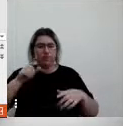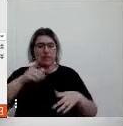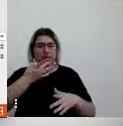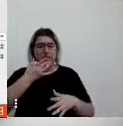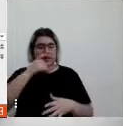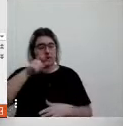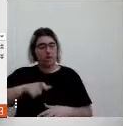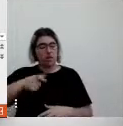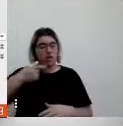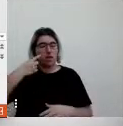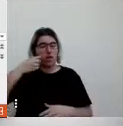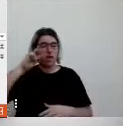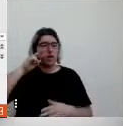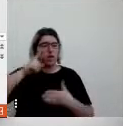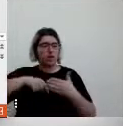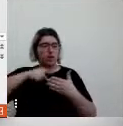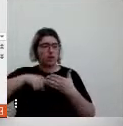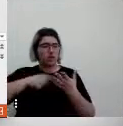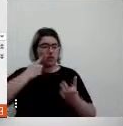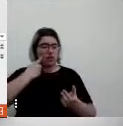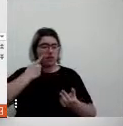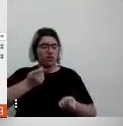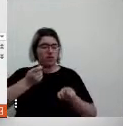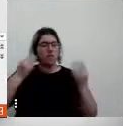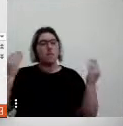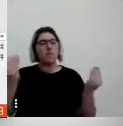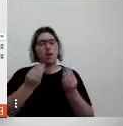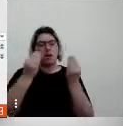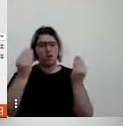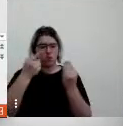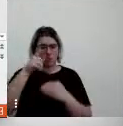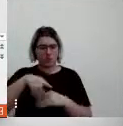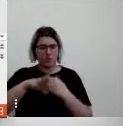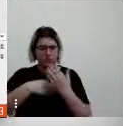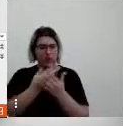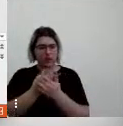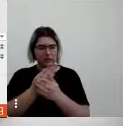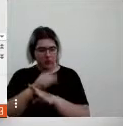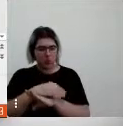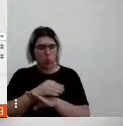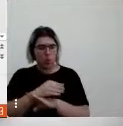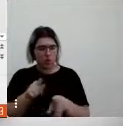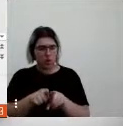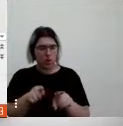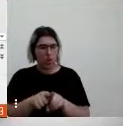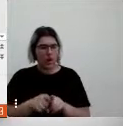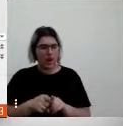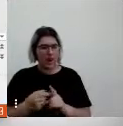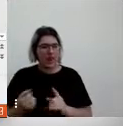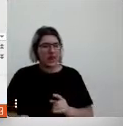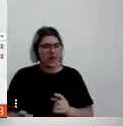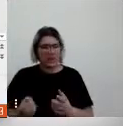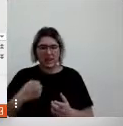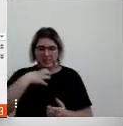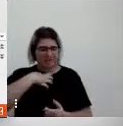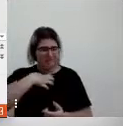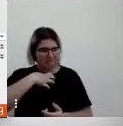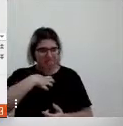¿vale? Incluso se pueden curar, como el estreñimiento, con una buena alimentación se puede llegar a